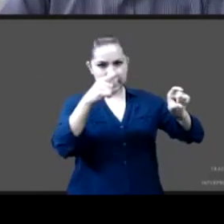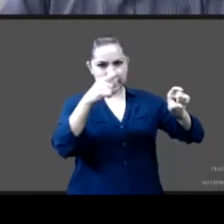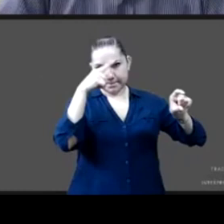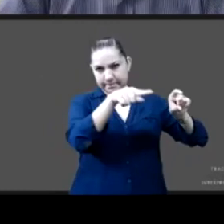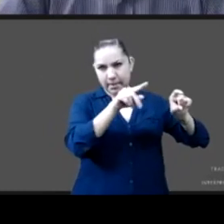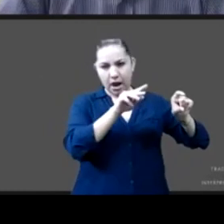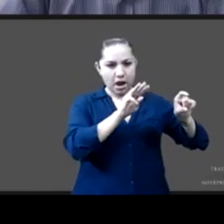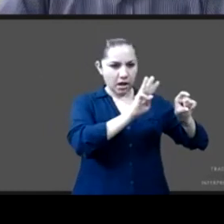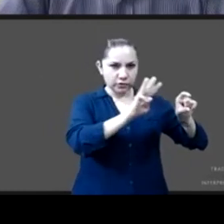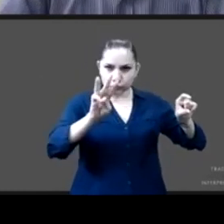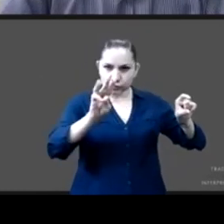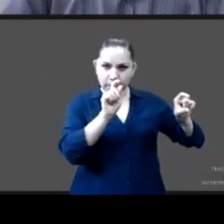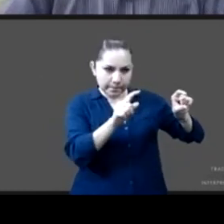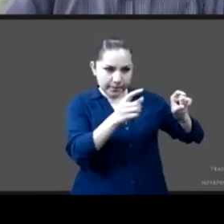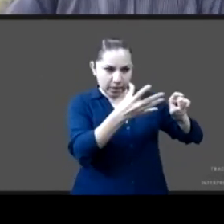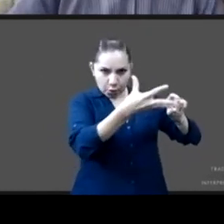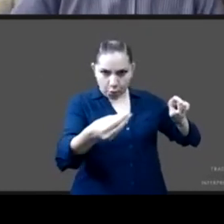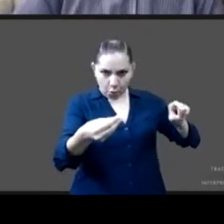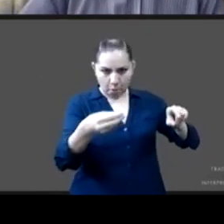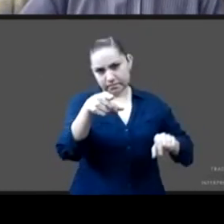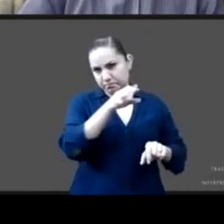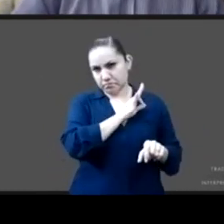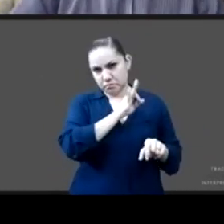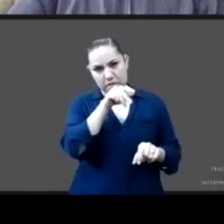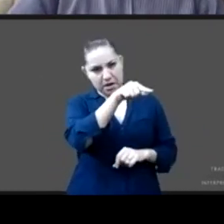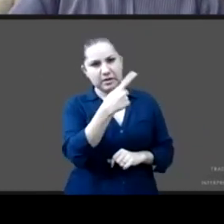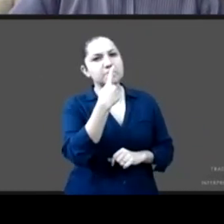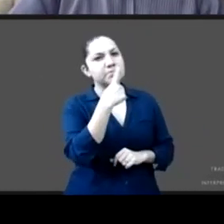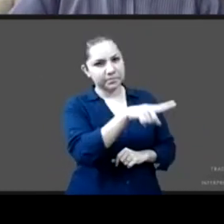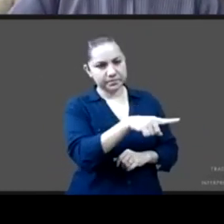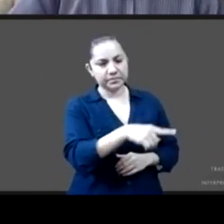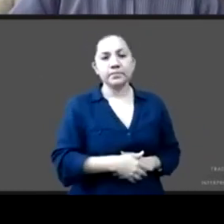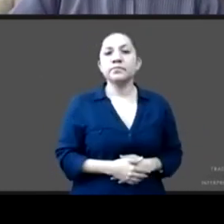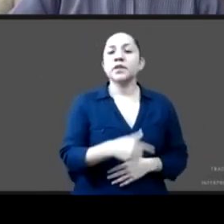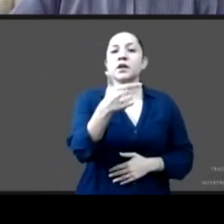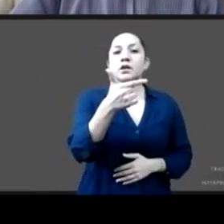con eso estamos bien. Grooming, en relación al grooming, algo